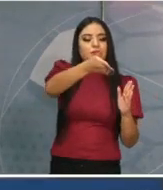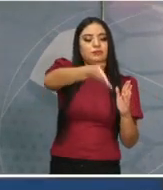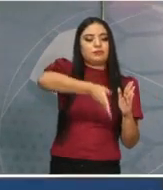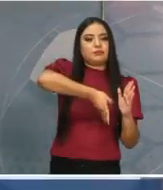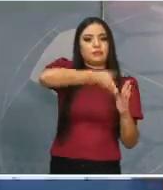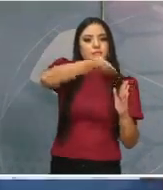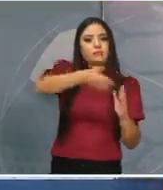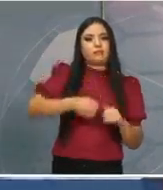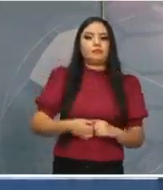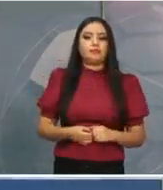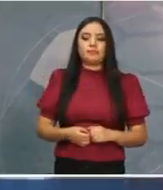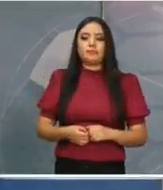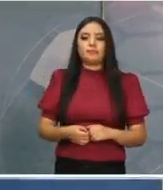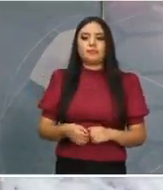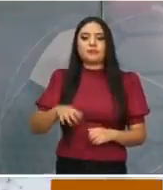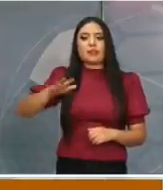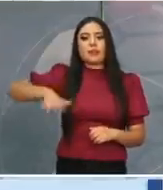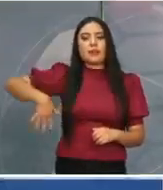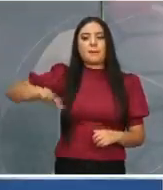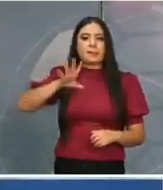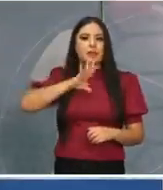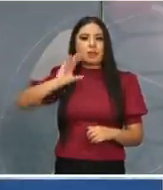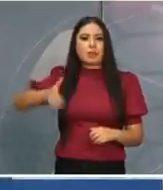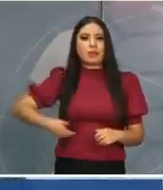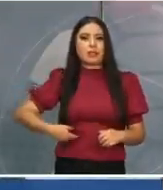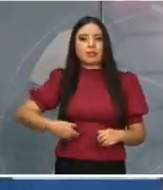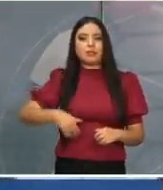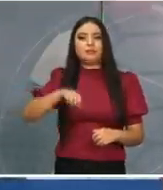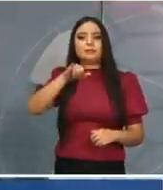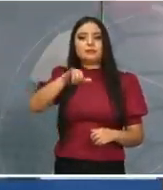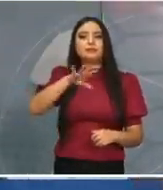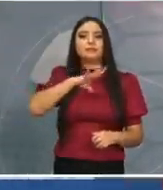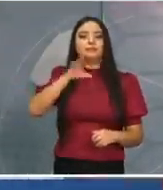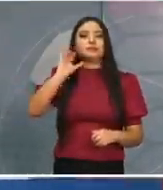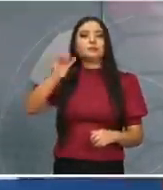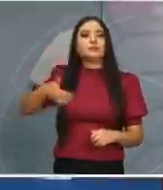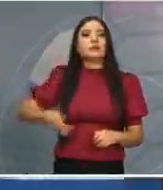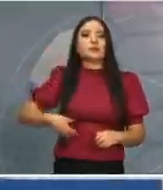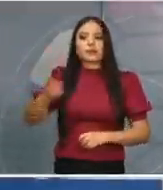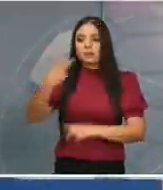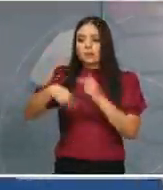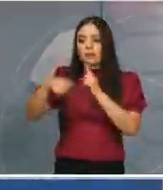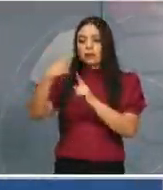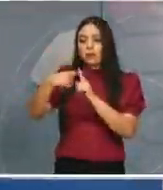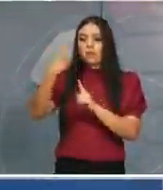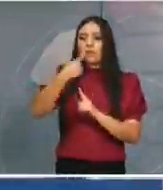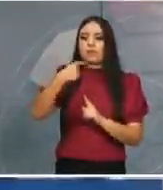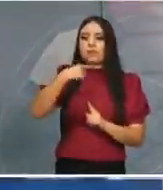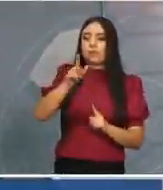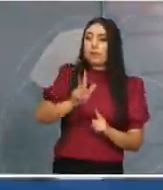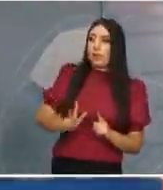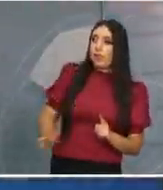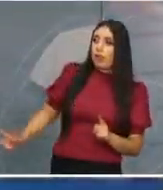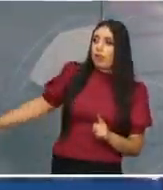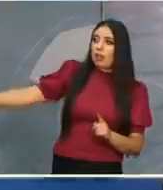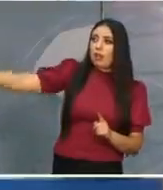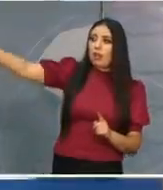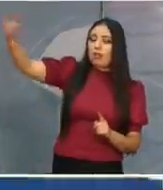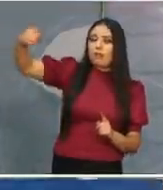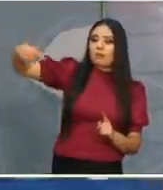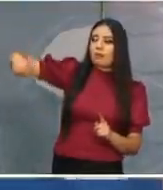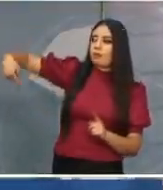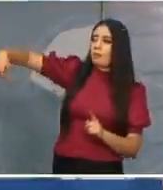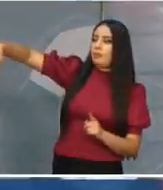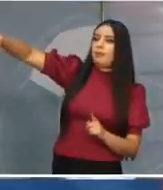poco pasó un accidente inclusive pasó un accidente y se vino la cruz roja dio vuelta está ya está el pasa camino aquel anduvo aquí en todo el